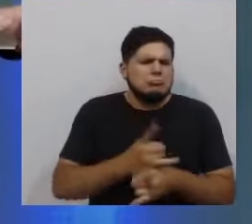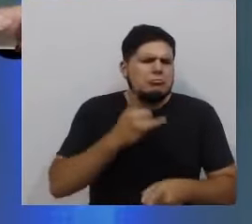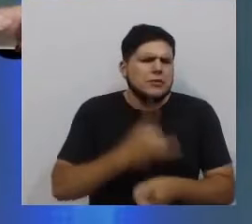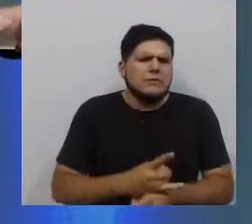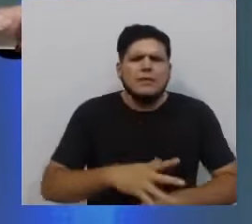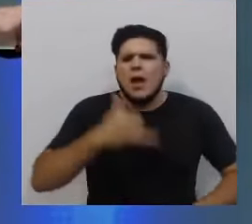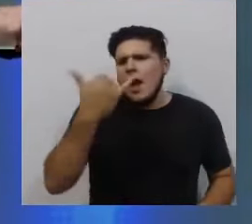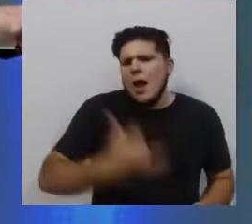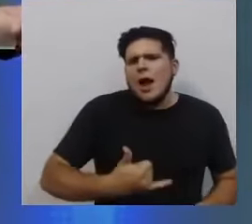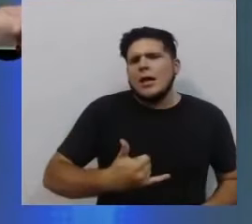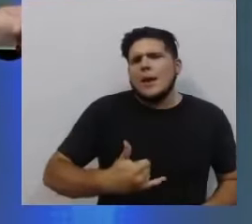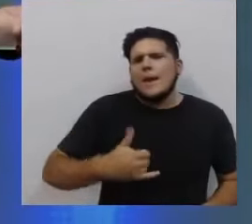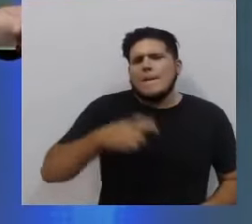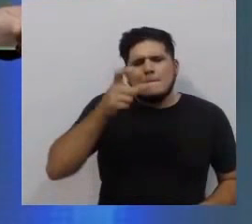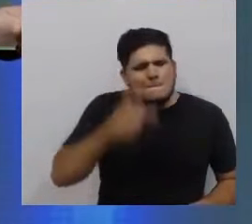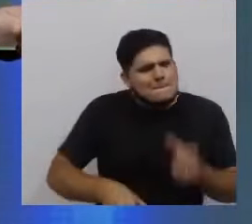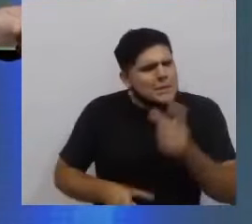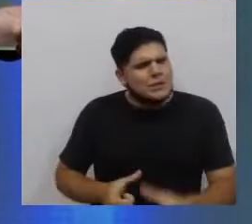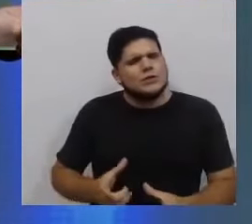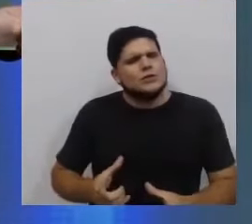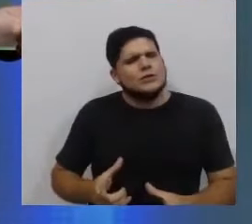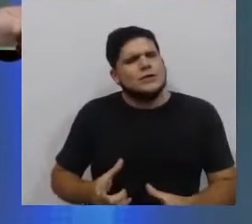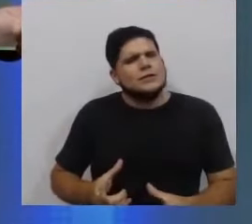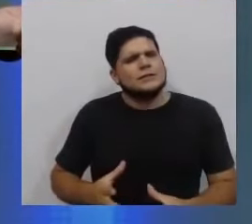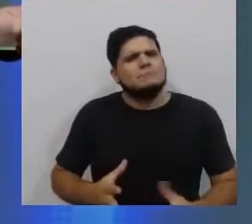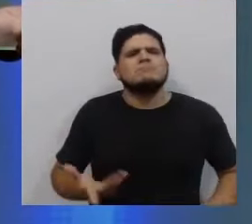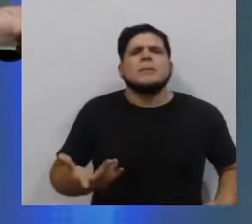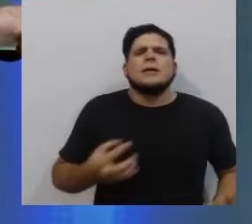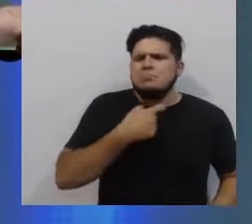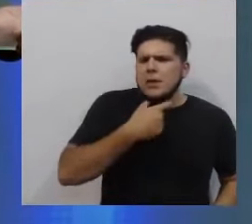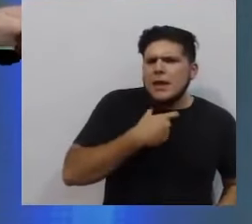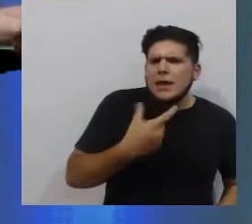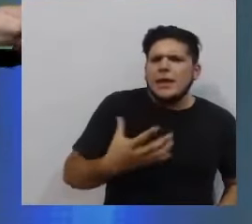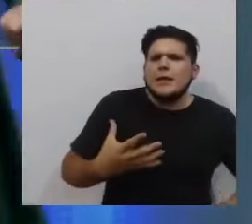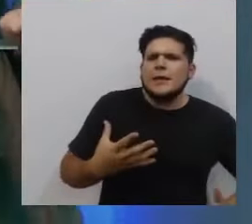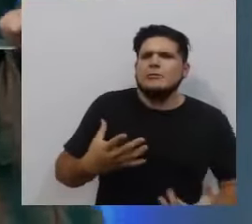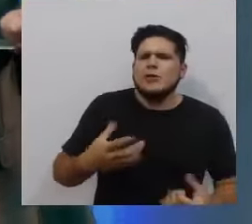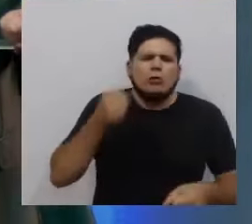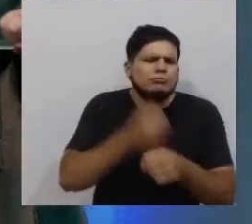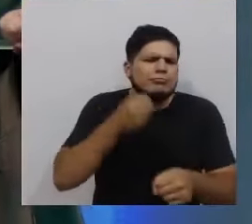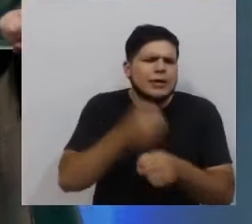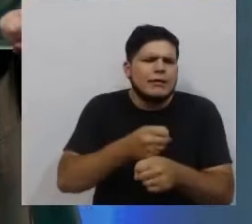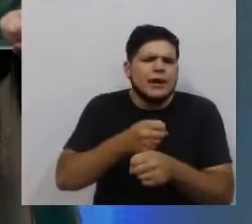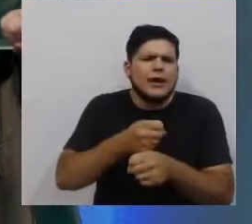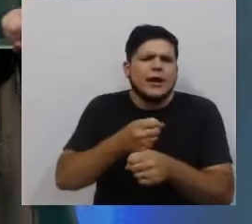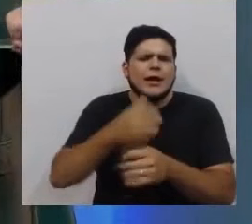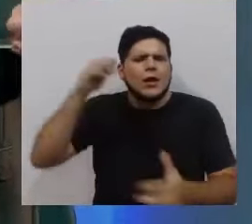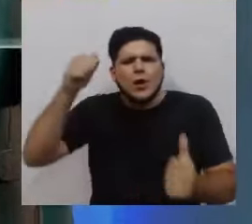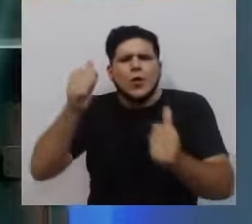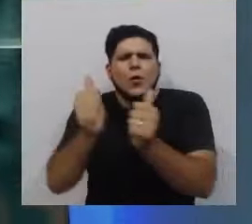ayuda de dios no siempre va a ser comprendido dije que no siempre va a ser comprendido